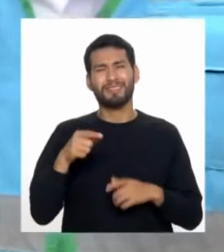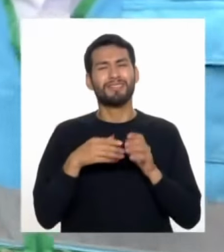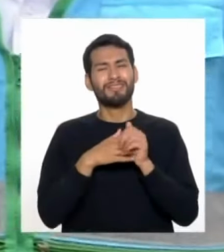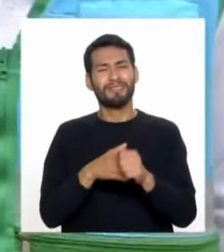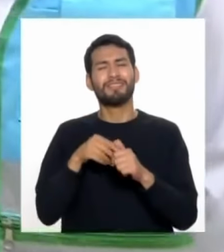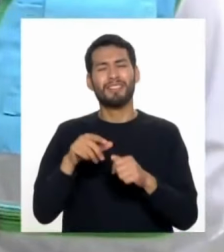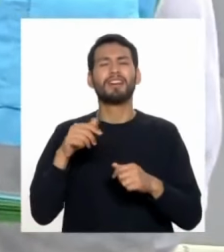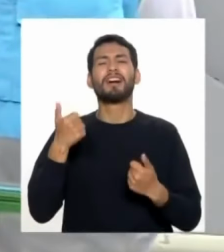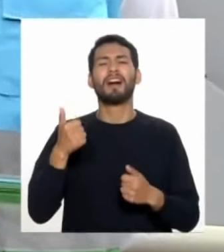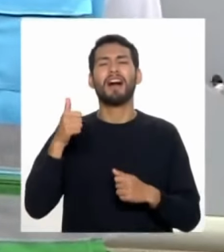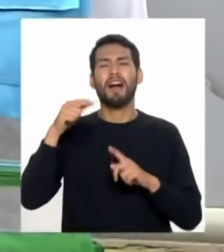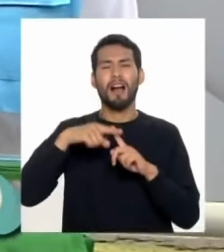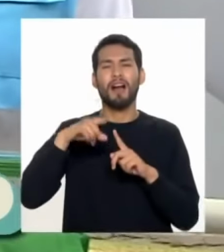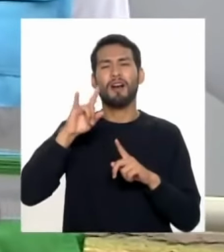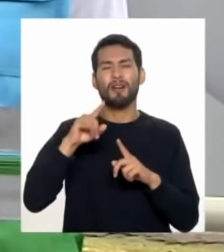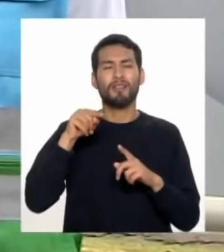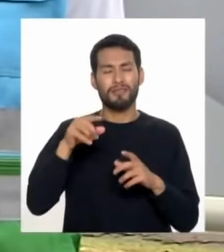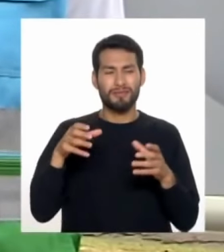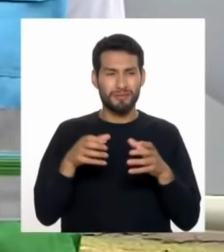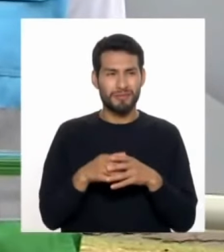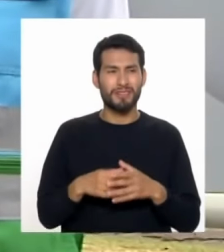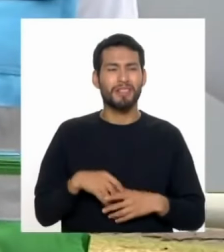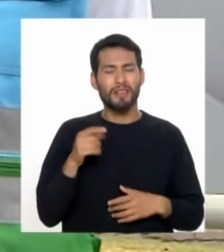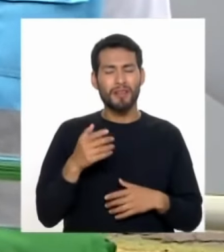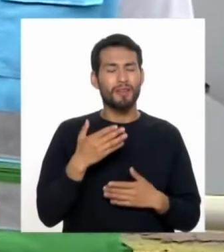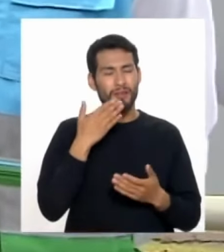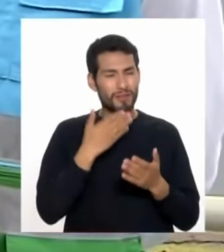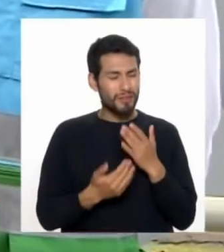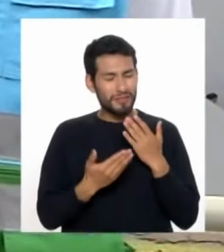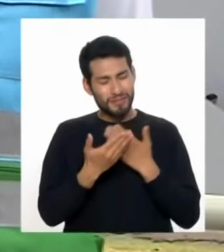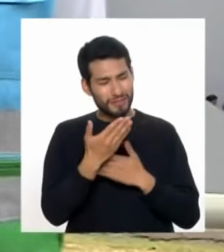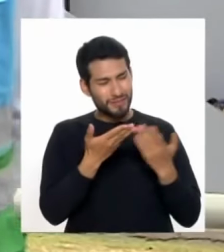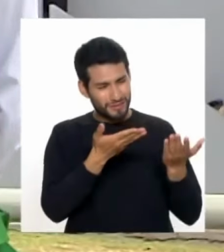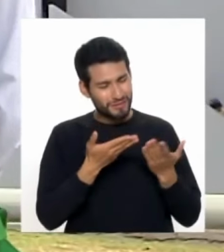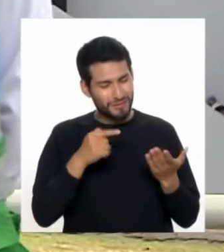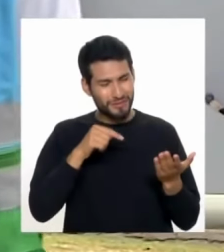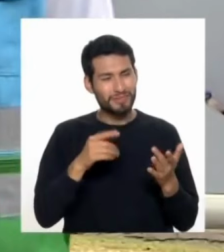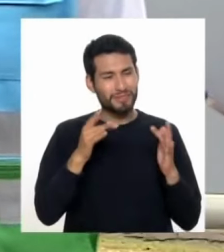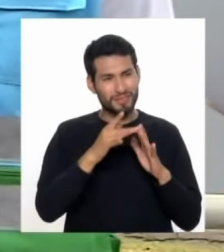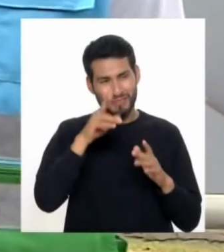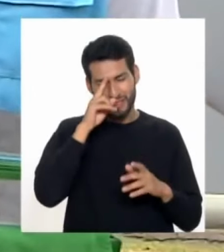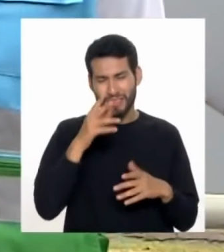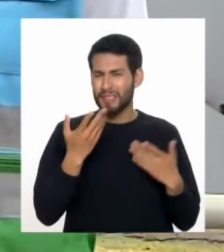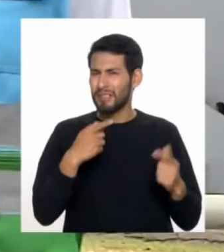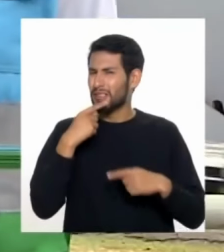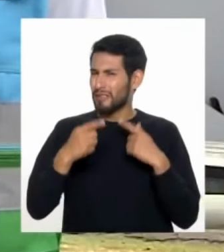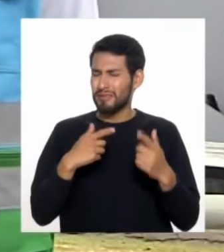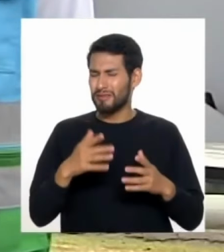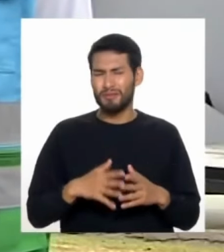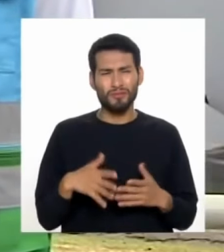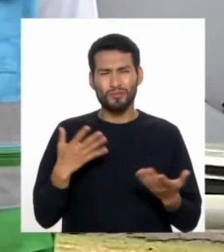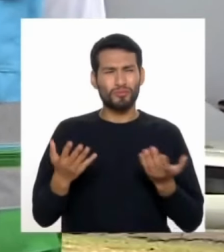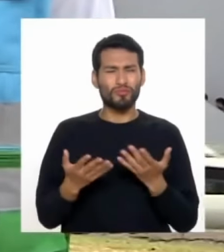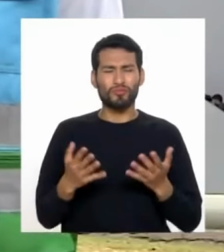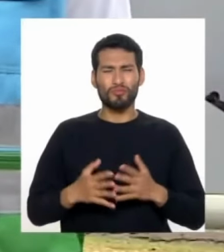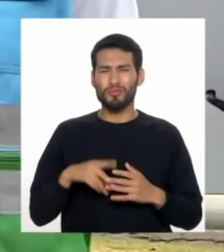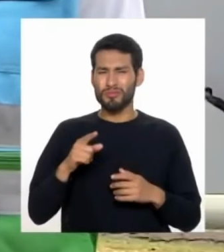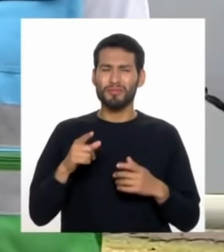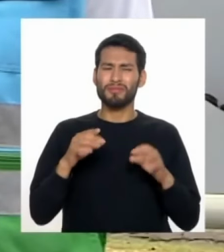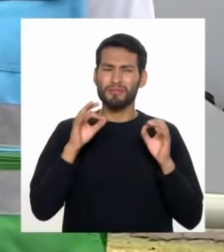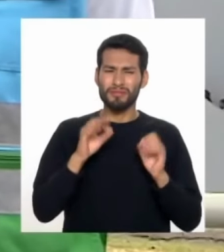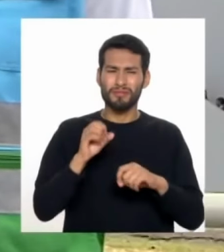de la Autoridad de Transporte Urbano. ¿Qué tal, Juan Carlos? Bienvenido a Conecta Perú. Coméntanos, ¿cuál es el